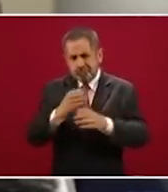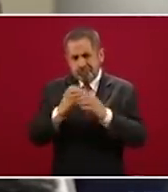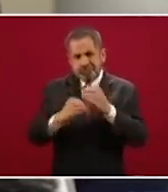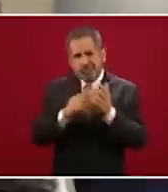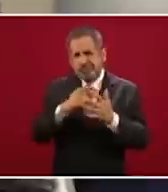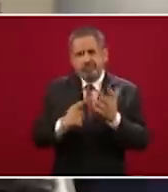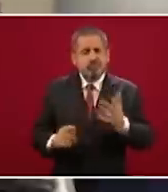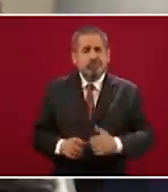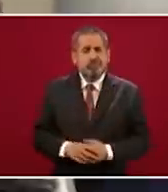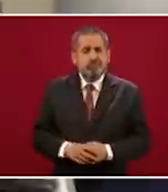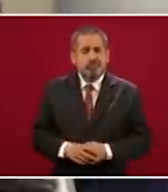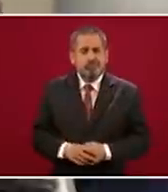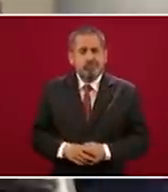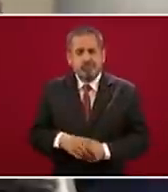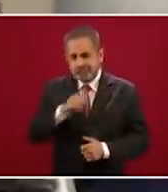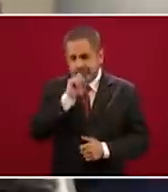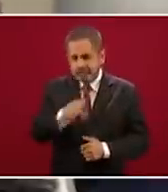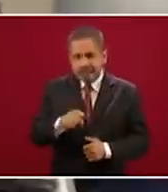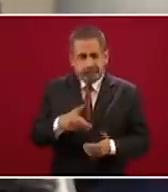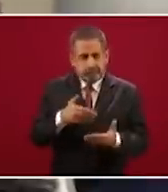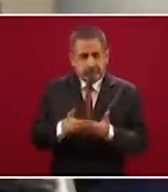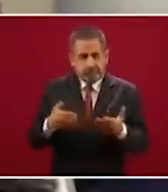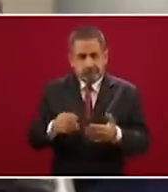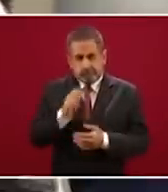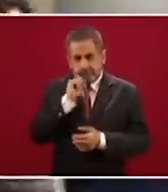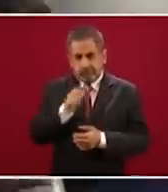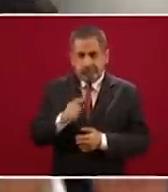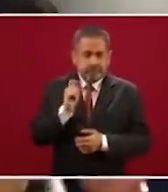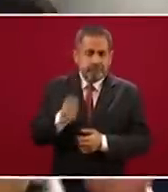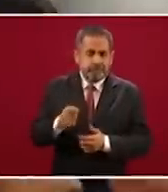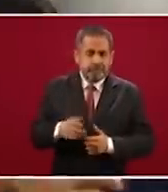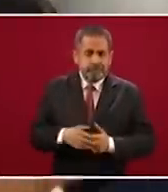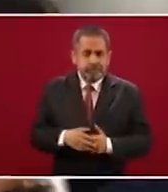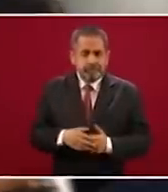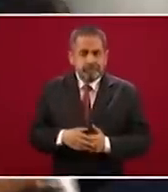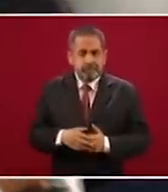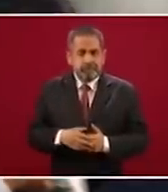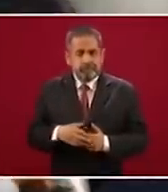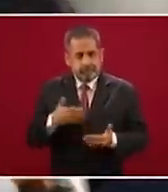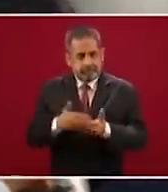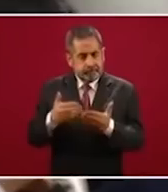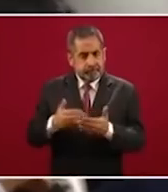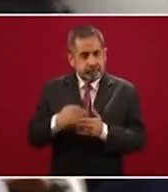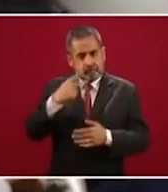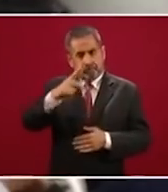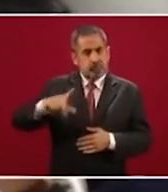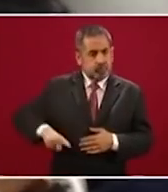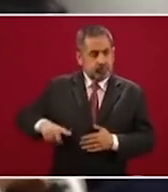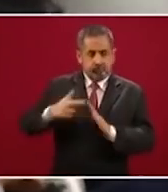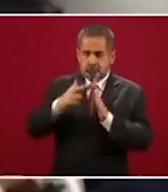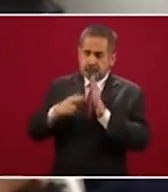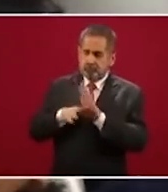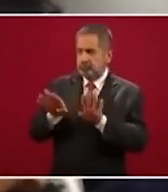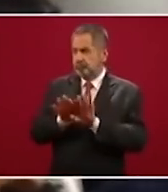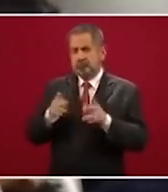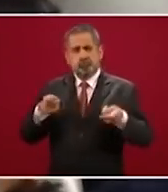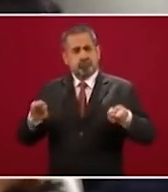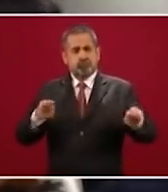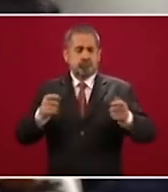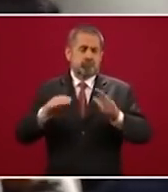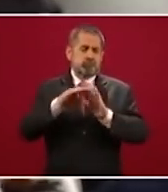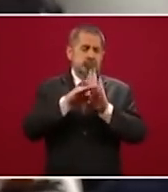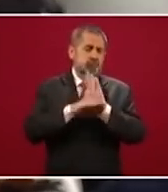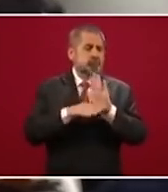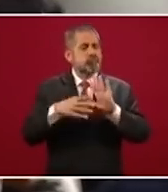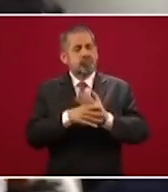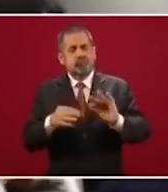cosas. Tan es así que ahora también en las medidas que está tomando su gobierno respecto